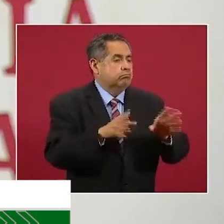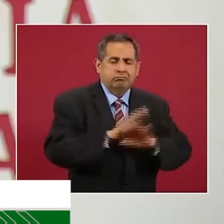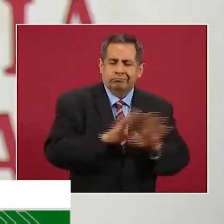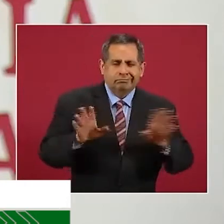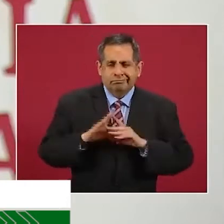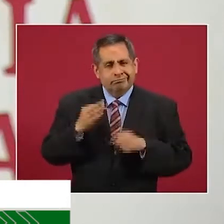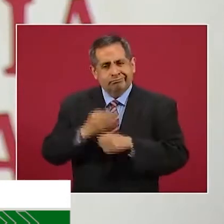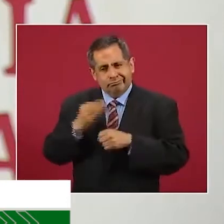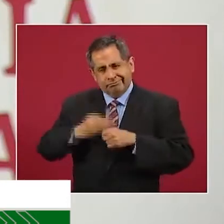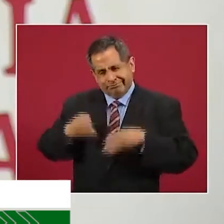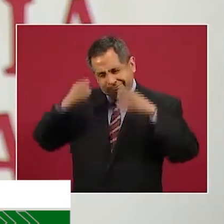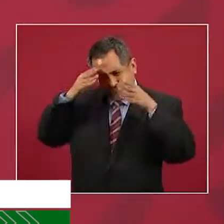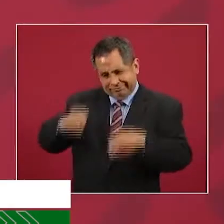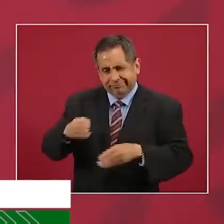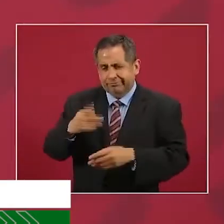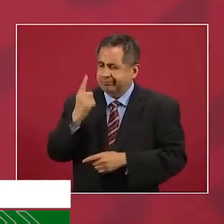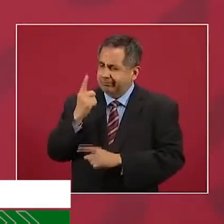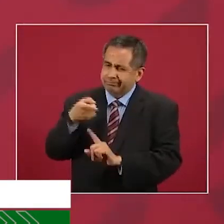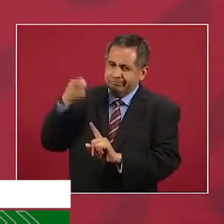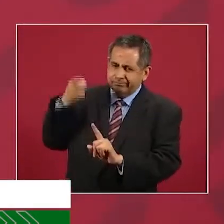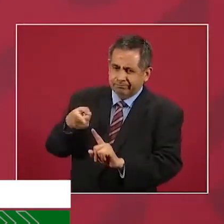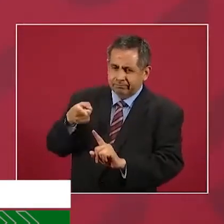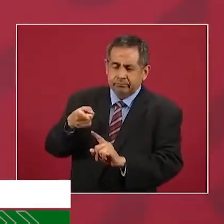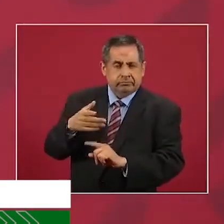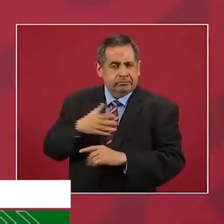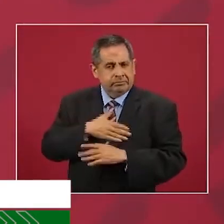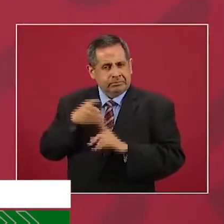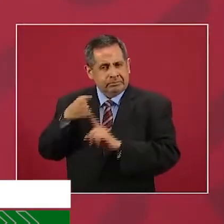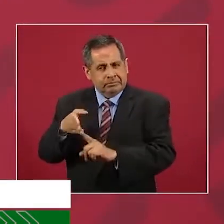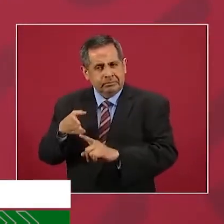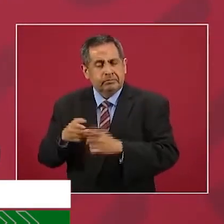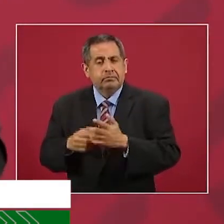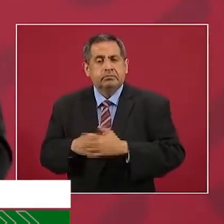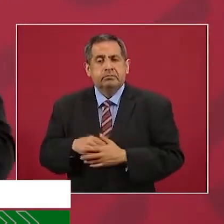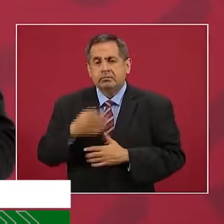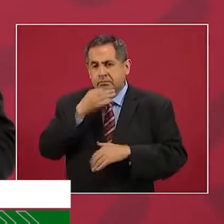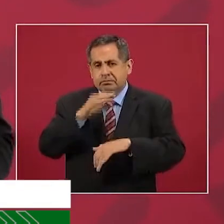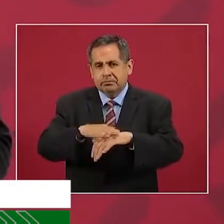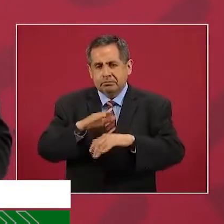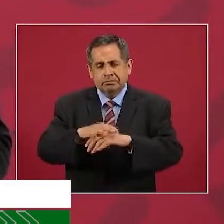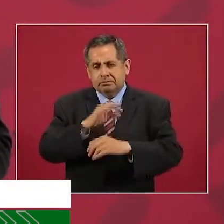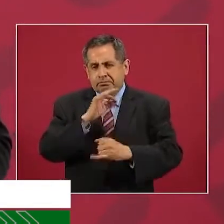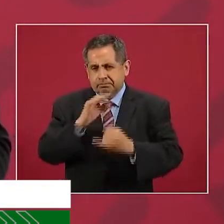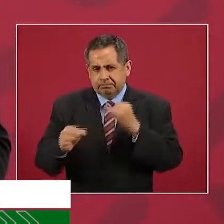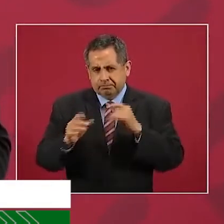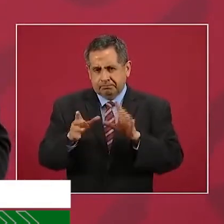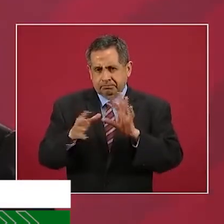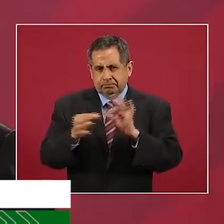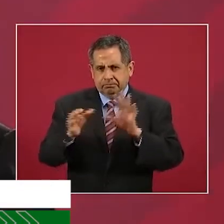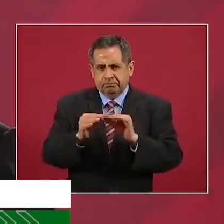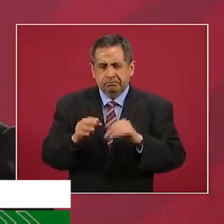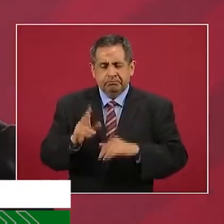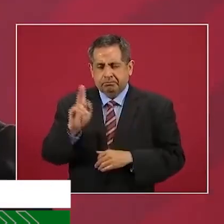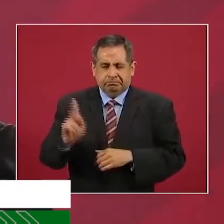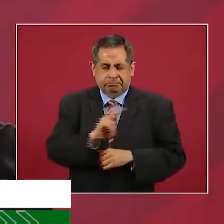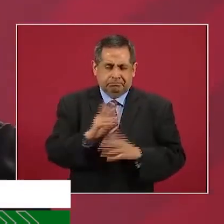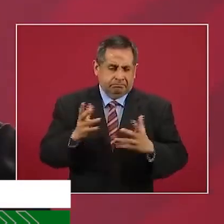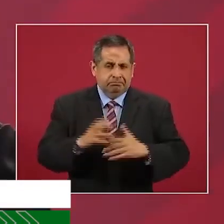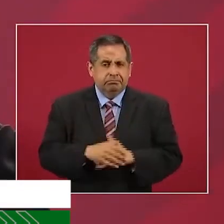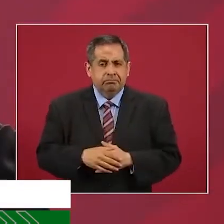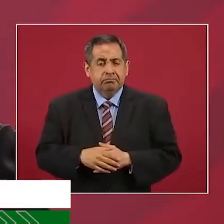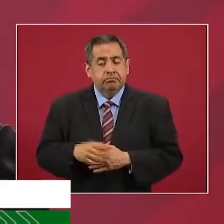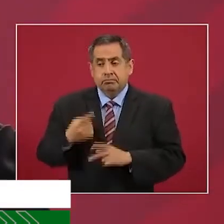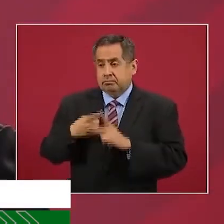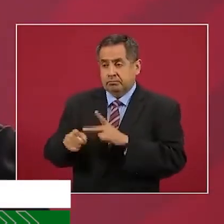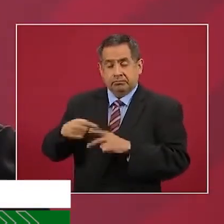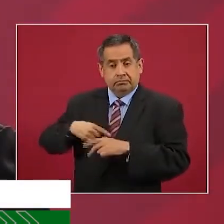mi preocupación y mi dedicación. Y le diría yo, termino con esto, si se me permite el símil. Desde que entramos